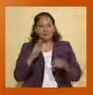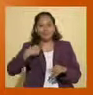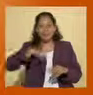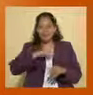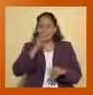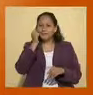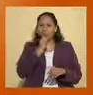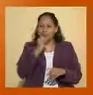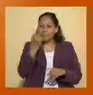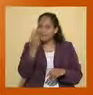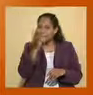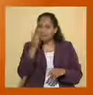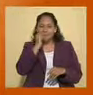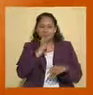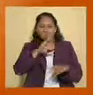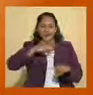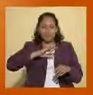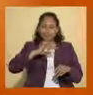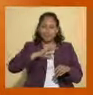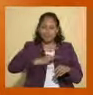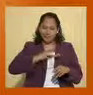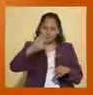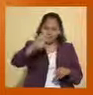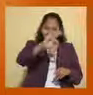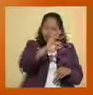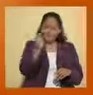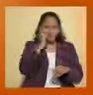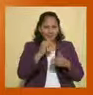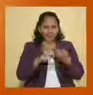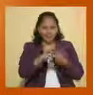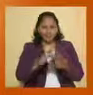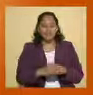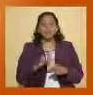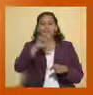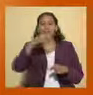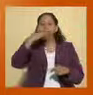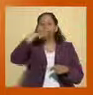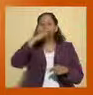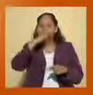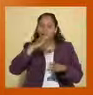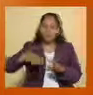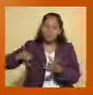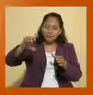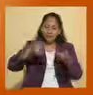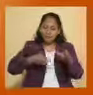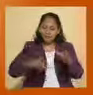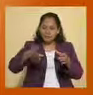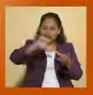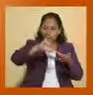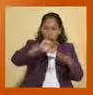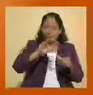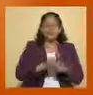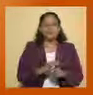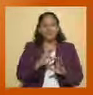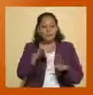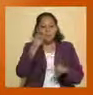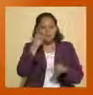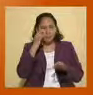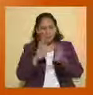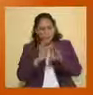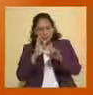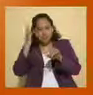que así es en todos los lugares Eso sí luego le vamos a agregar el maíz pozolero que bueno si se fijan ya no tiene cabecita